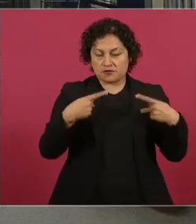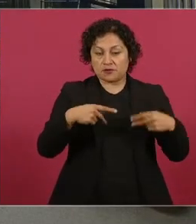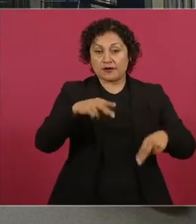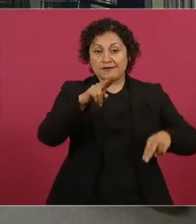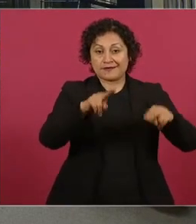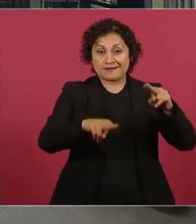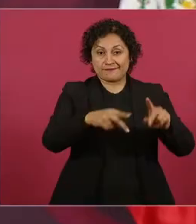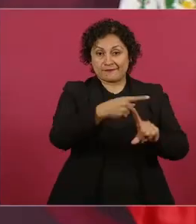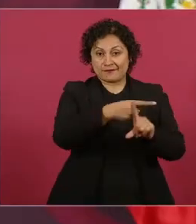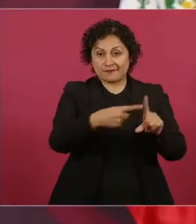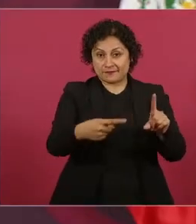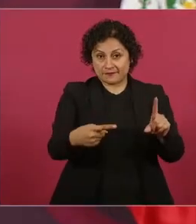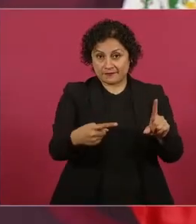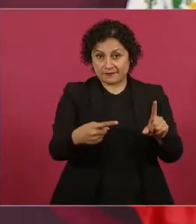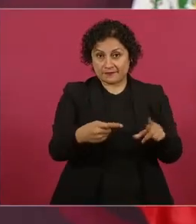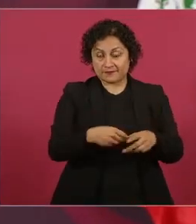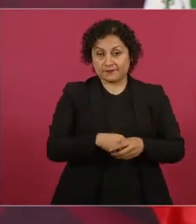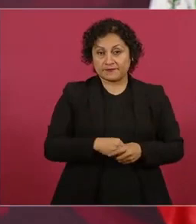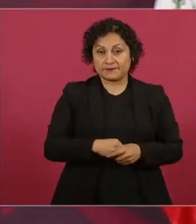es